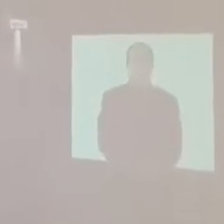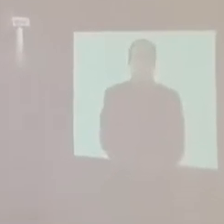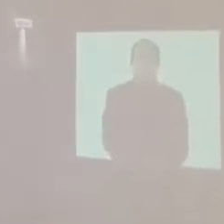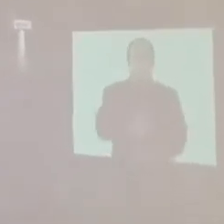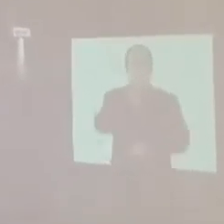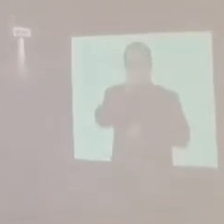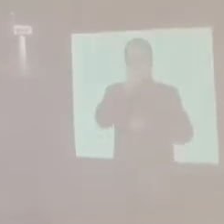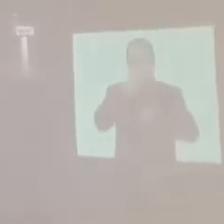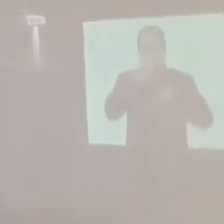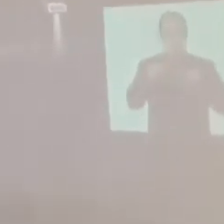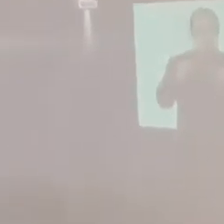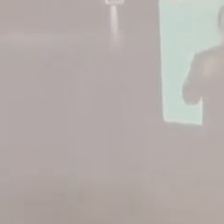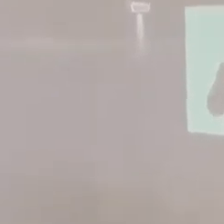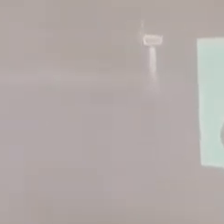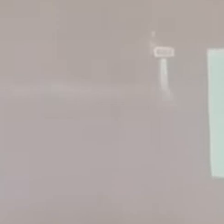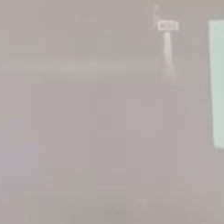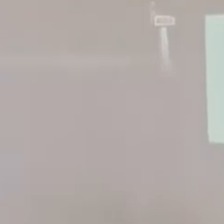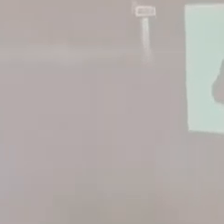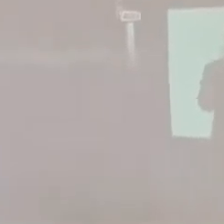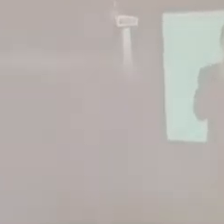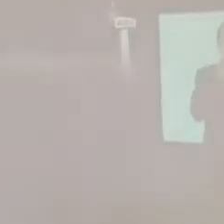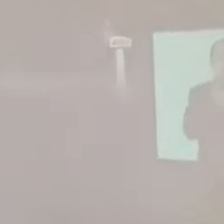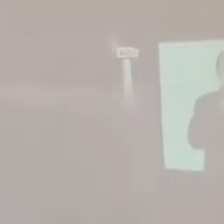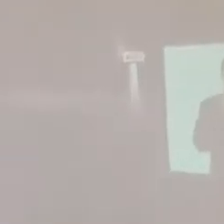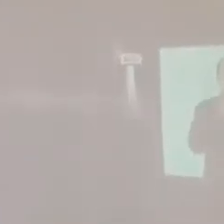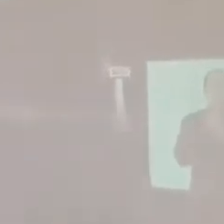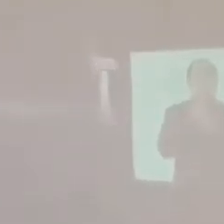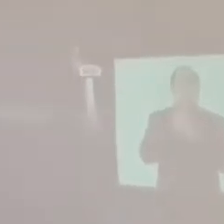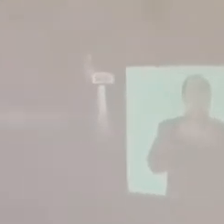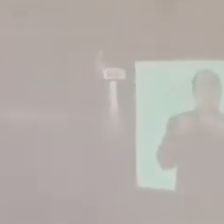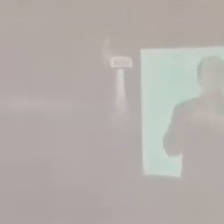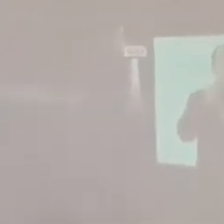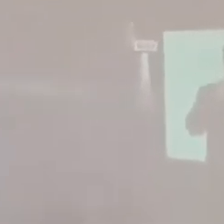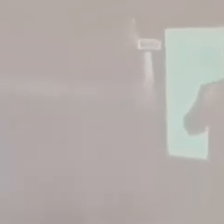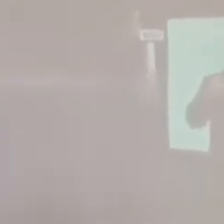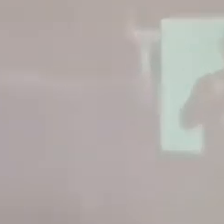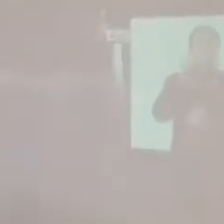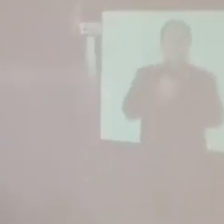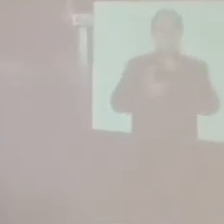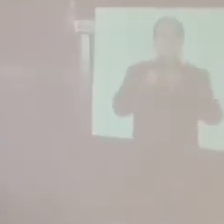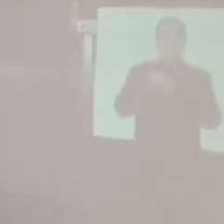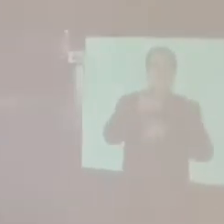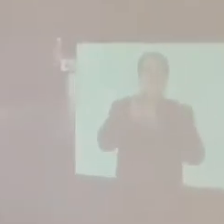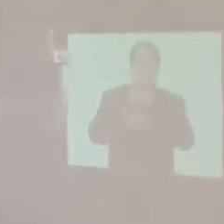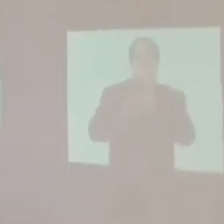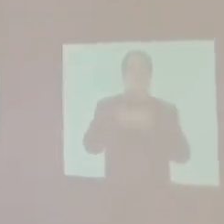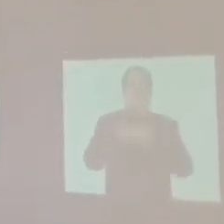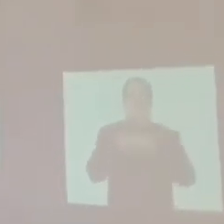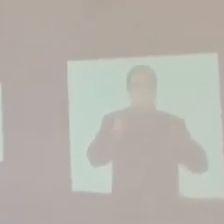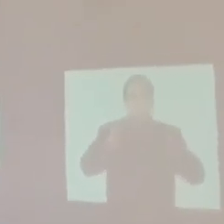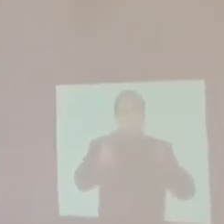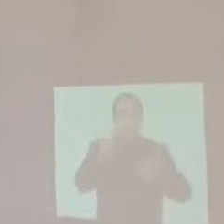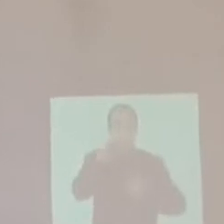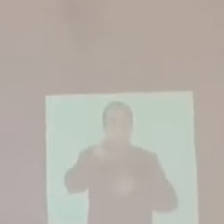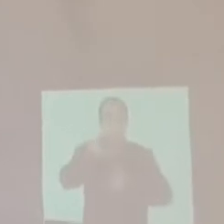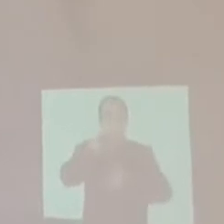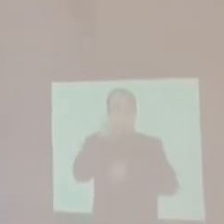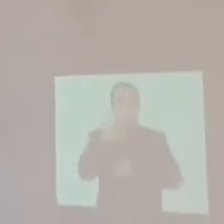Creamos la Agencia Digital de Innovación Pública y llevamos 3 años en proceso de ampliación y modernización del C5. Pasamos